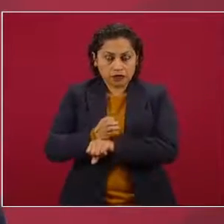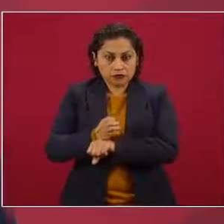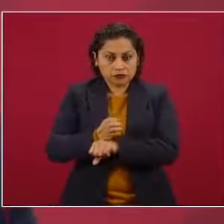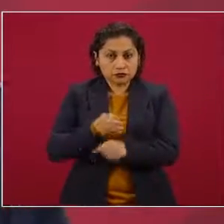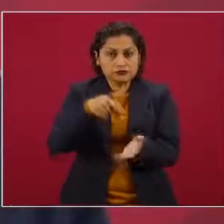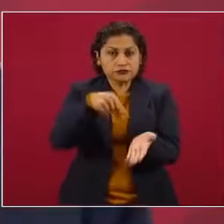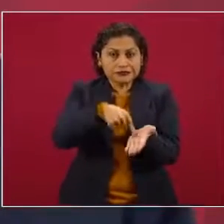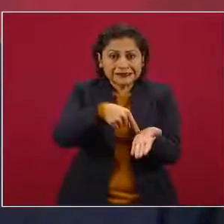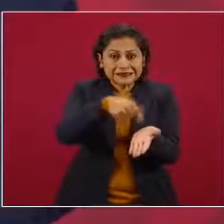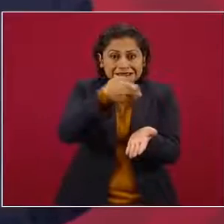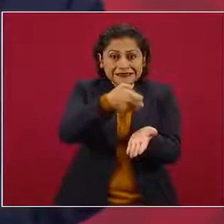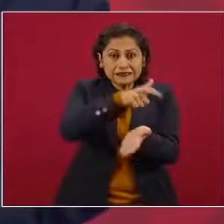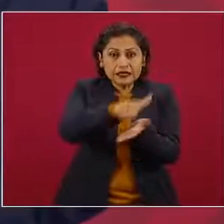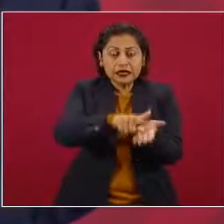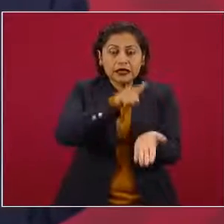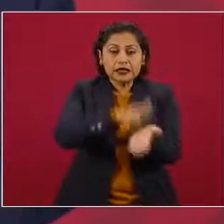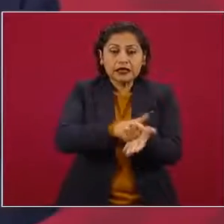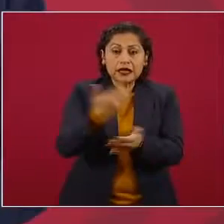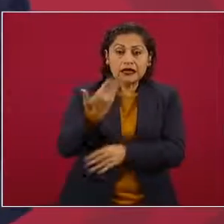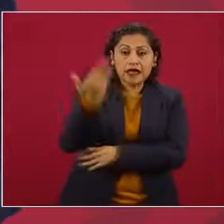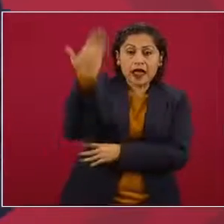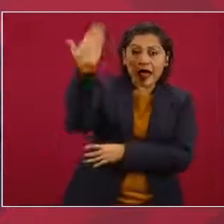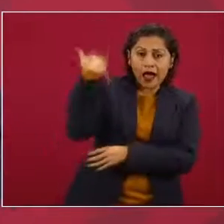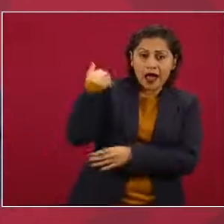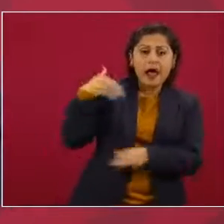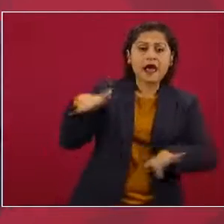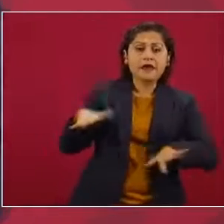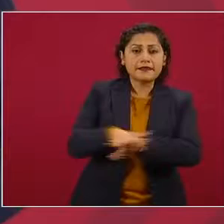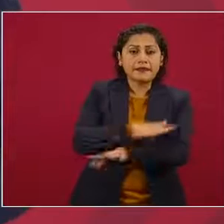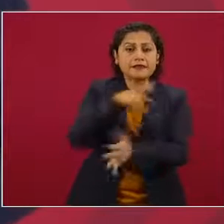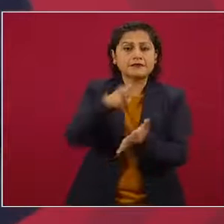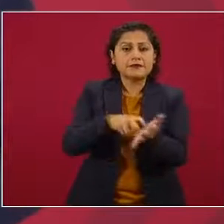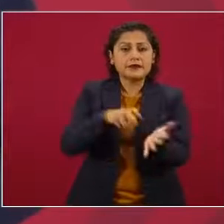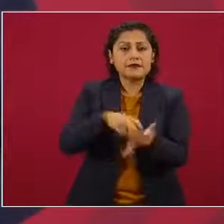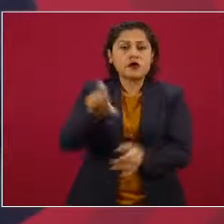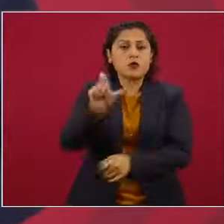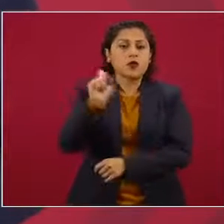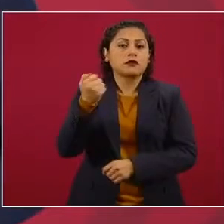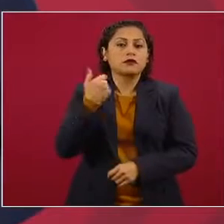se llevó a cabo durante el gobierno de Felipe Calderón,